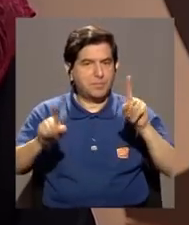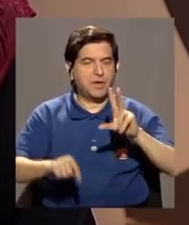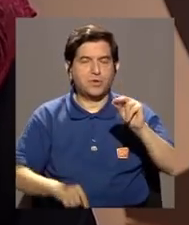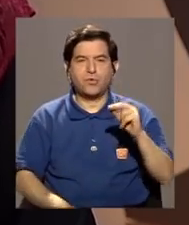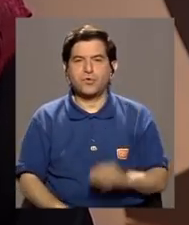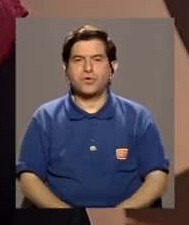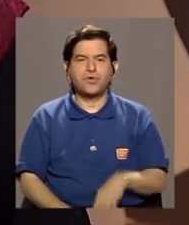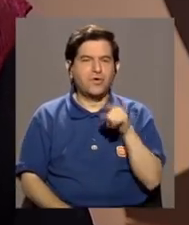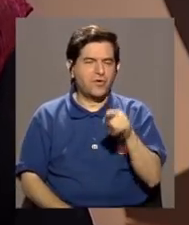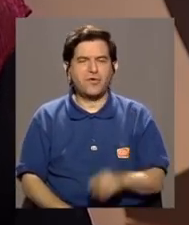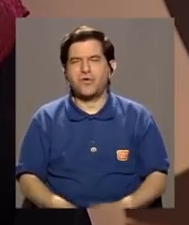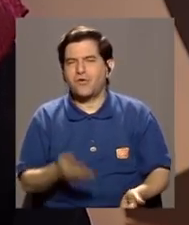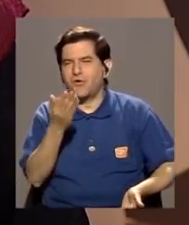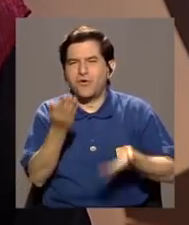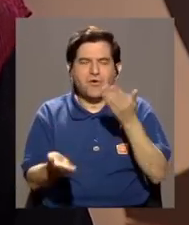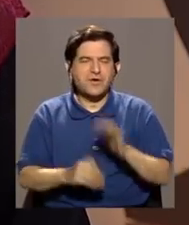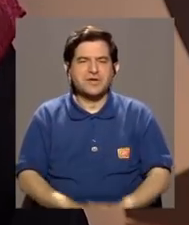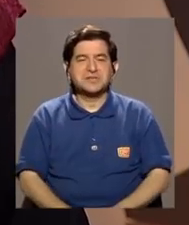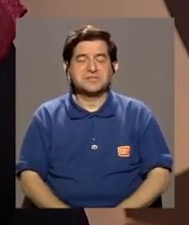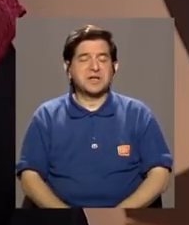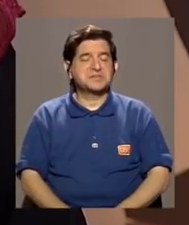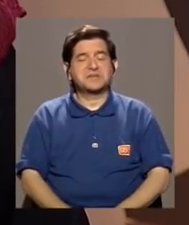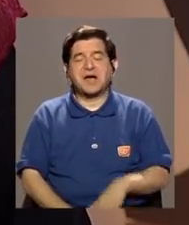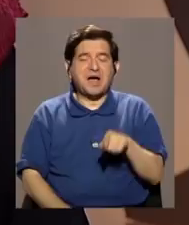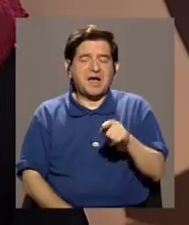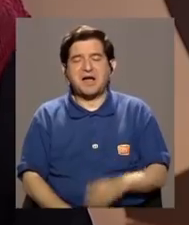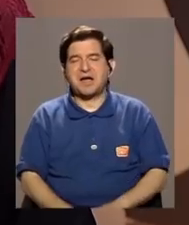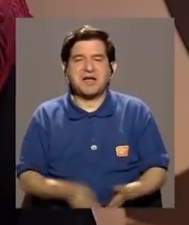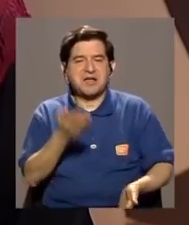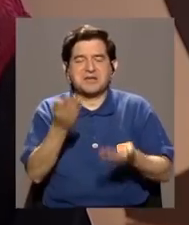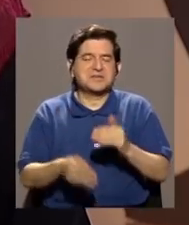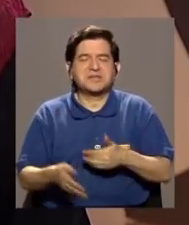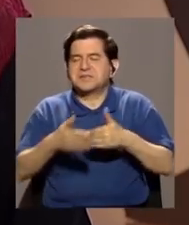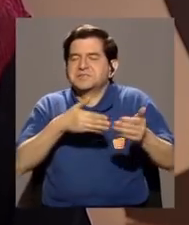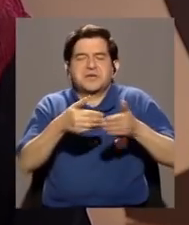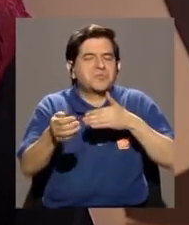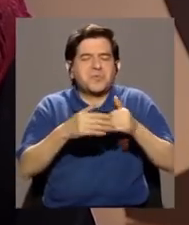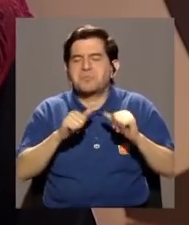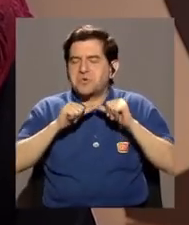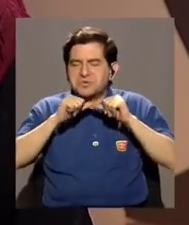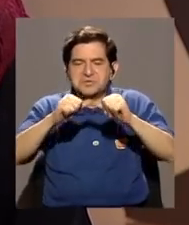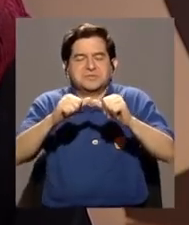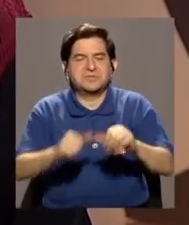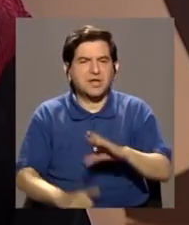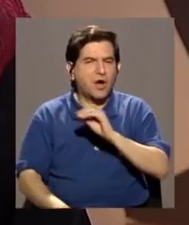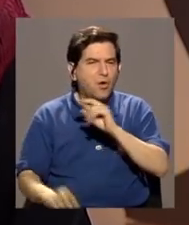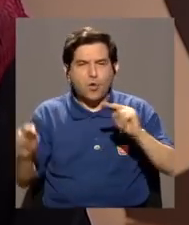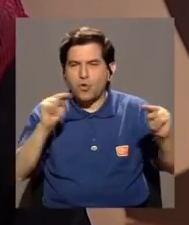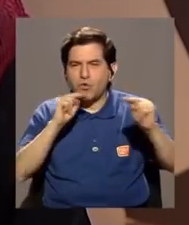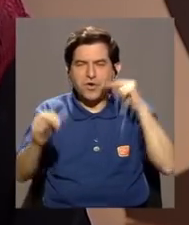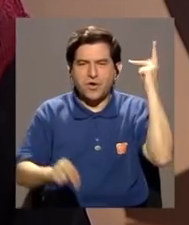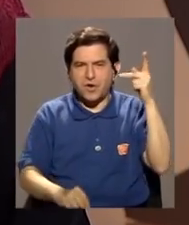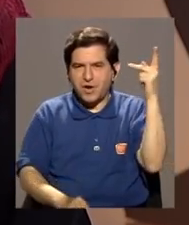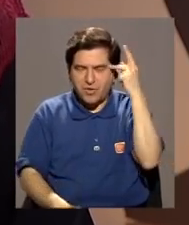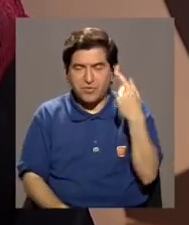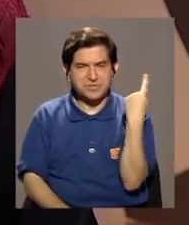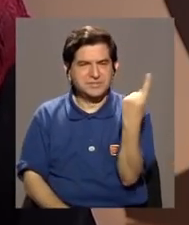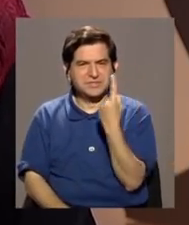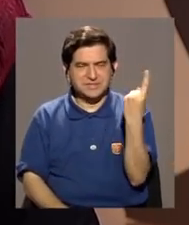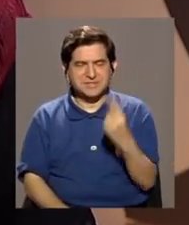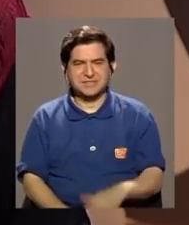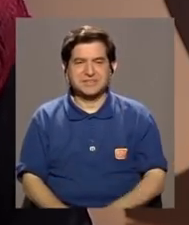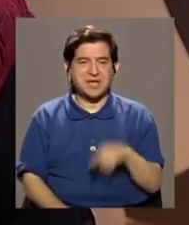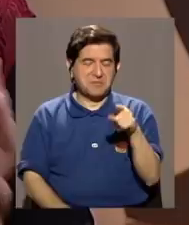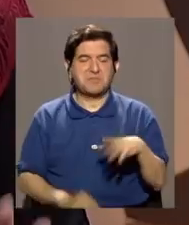el cinismo o la normalización del cinismo o la normalización de una forma de negociación política que